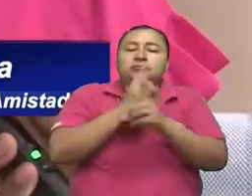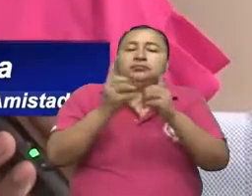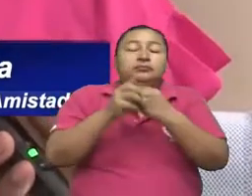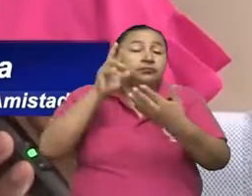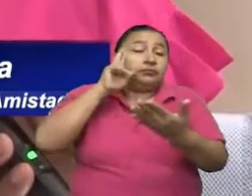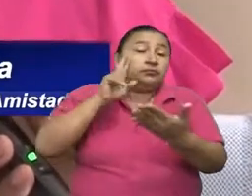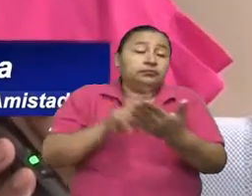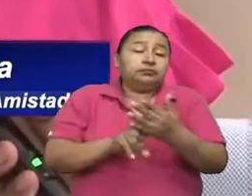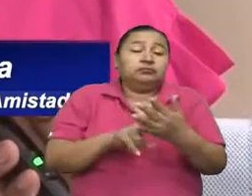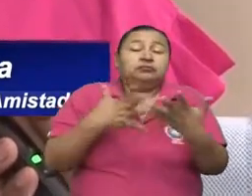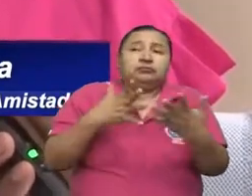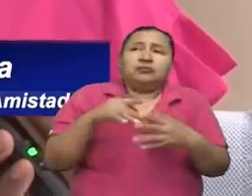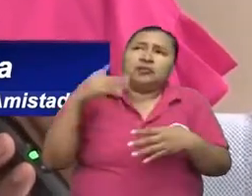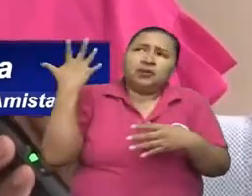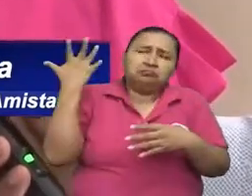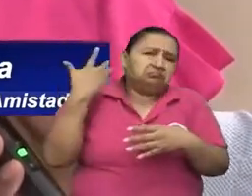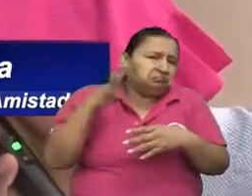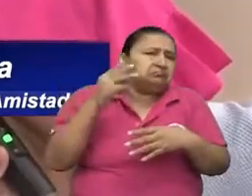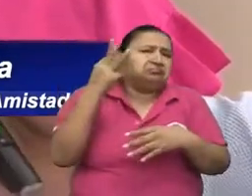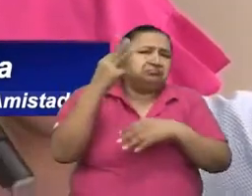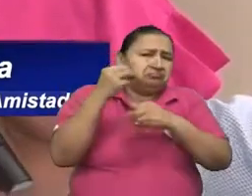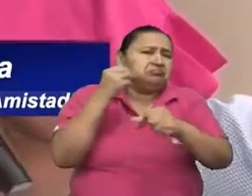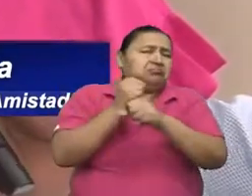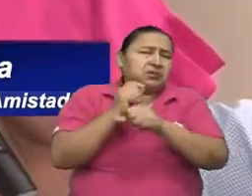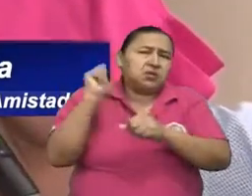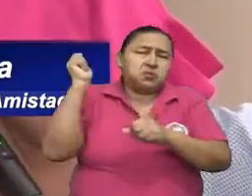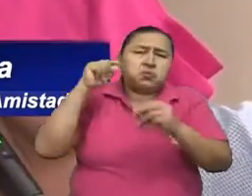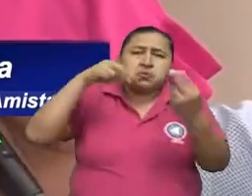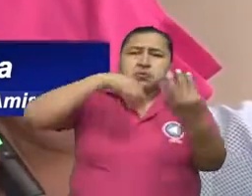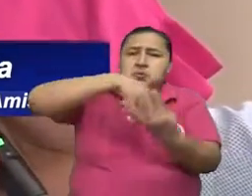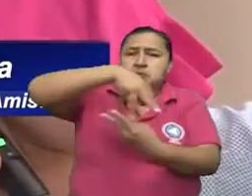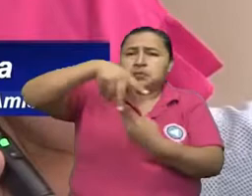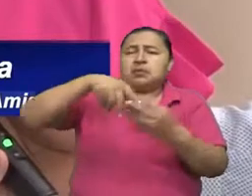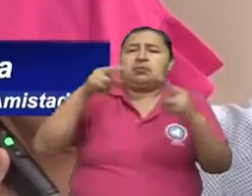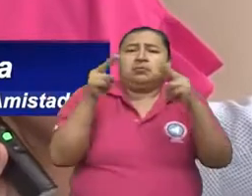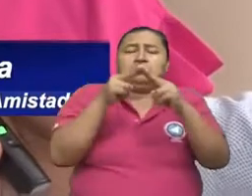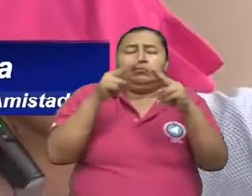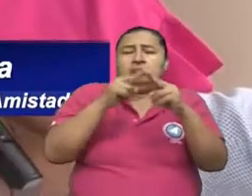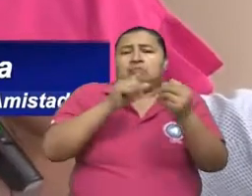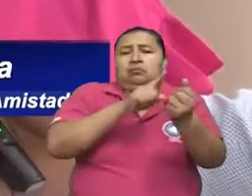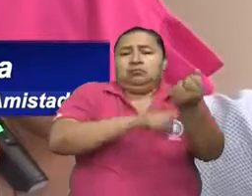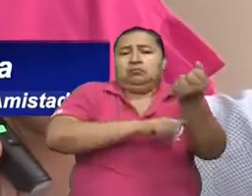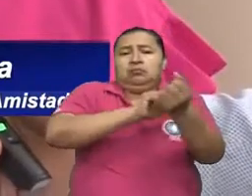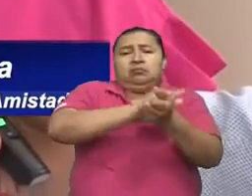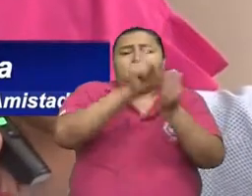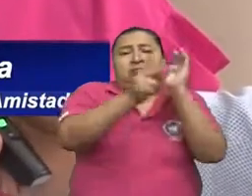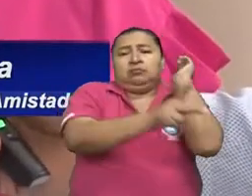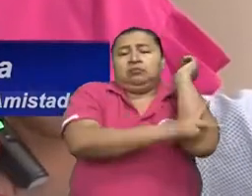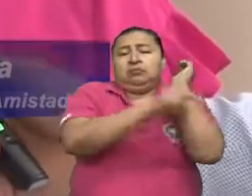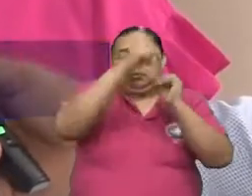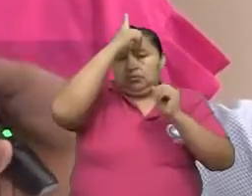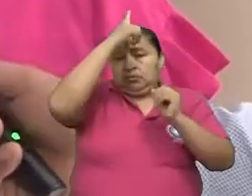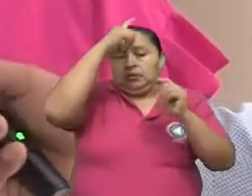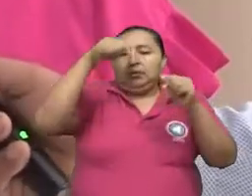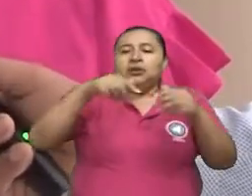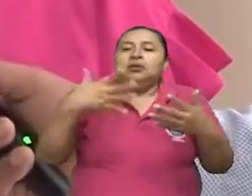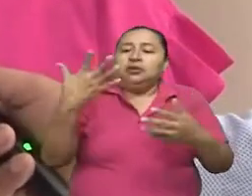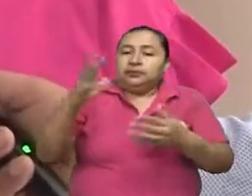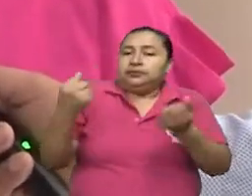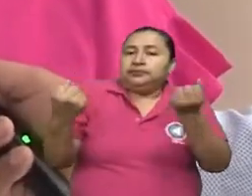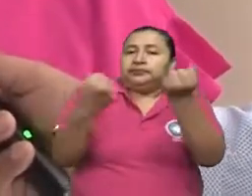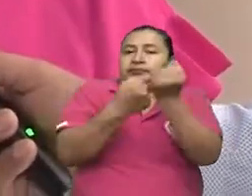que son más de 30 años que tenemos de relaciones con la hermana República de Alemania. Nos han apoyado